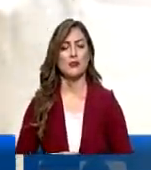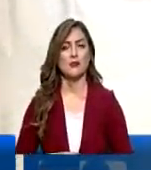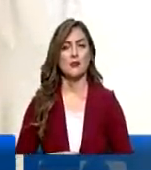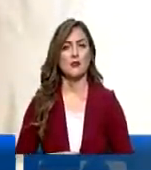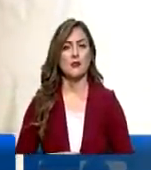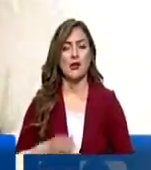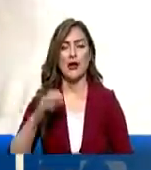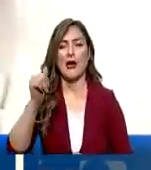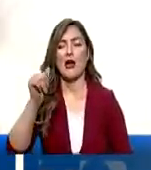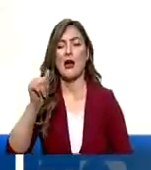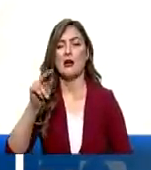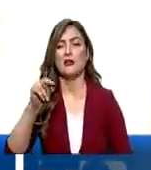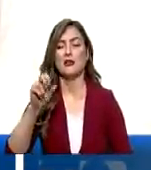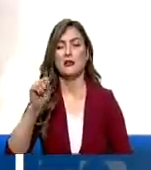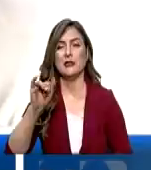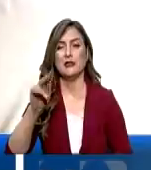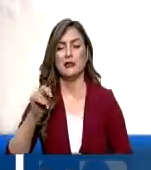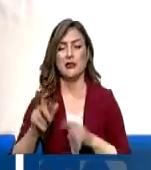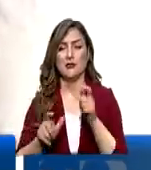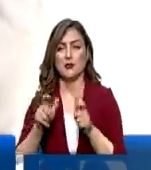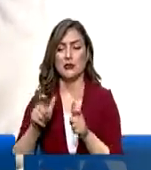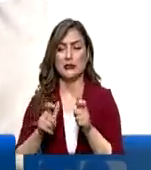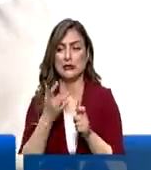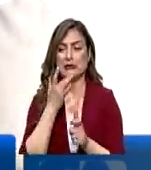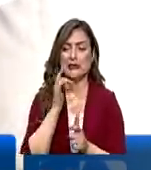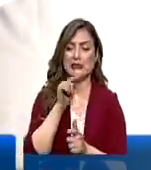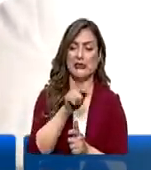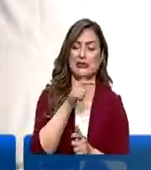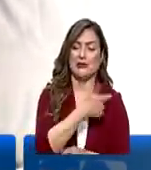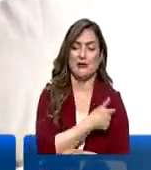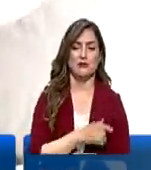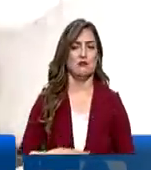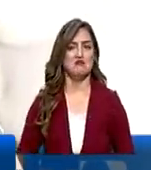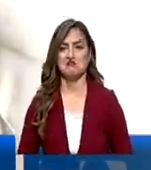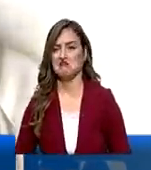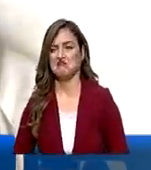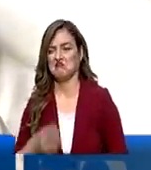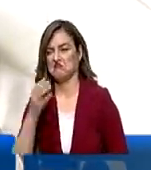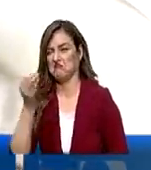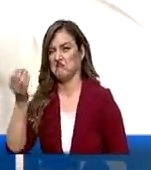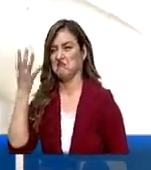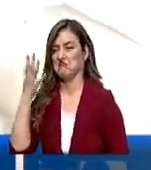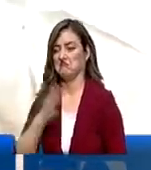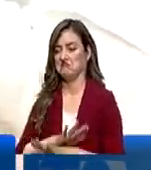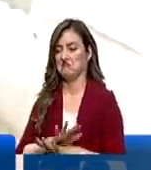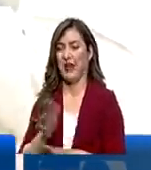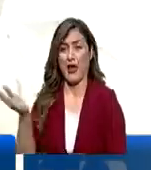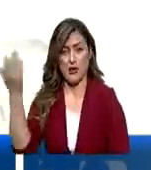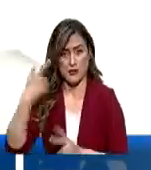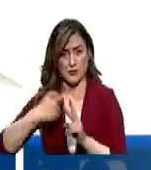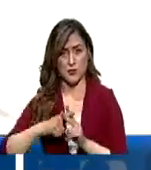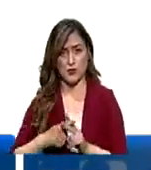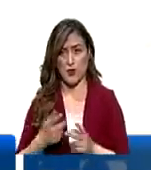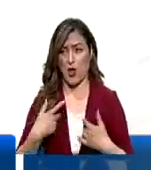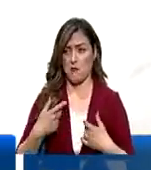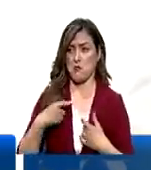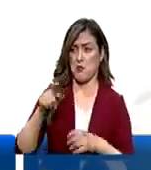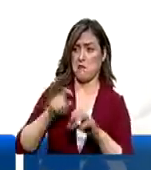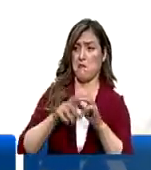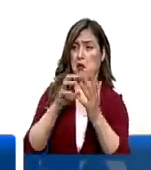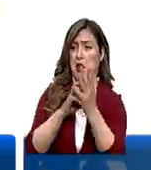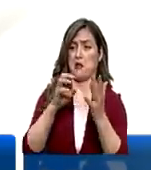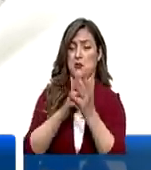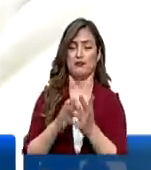una preferencia de alguna vacuna por parte de la ciudadanía? No, ya esa diferenciación que había al inicio pues ya se ha ido